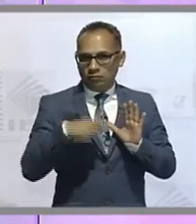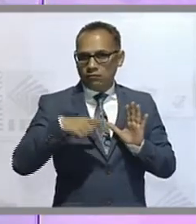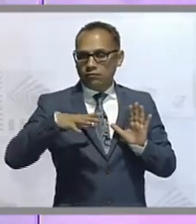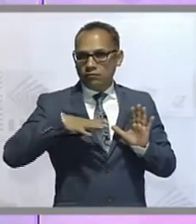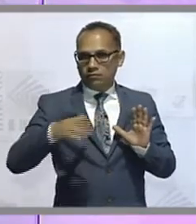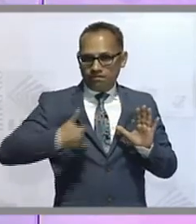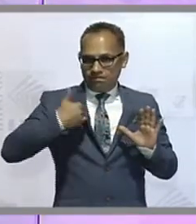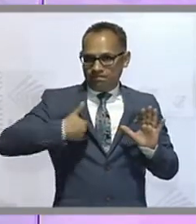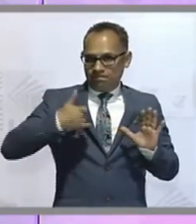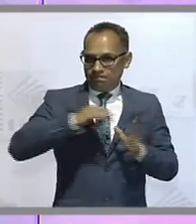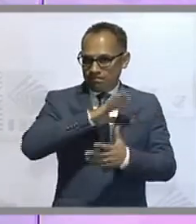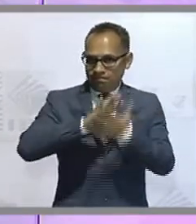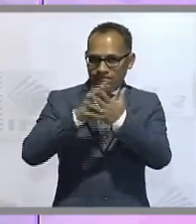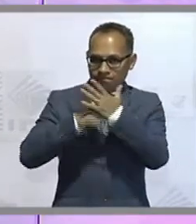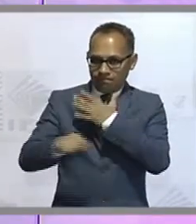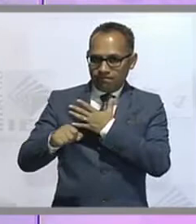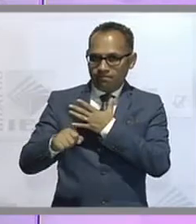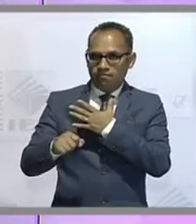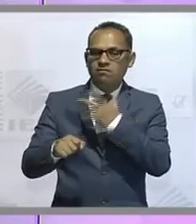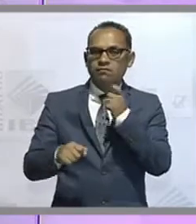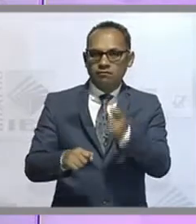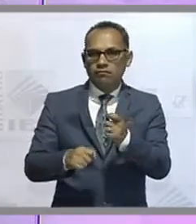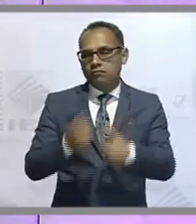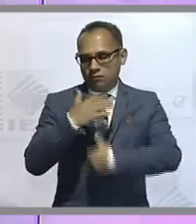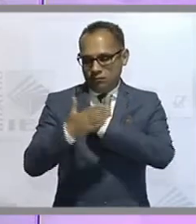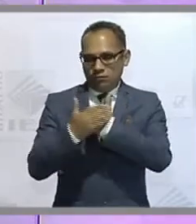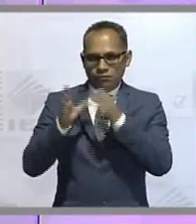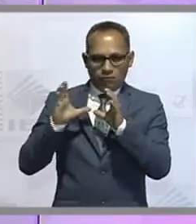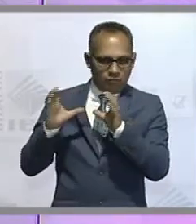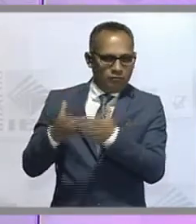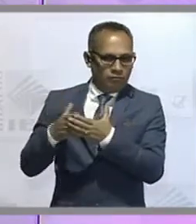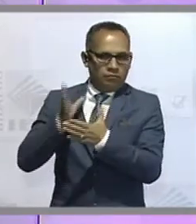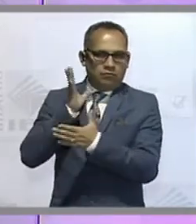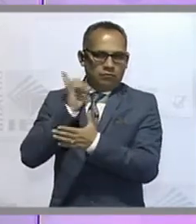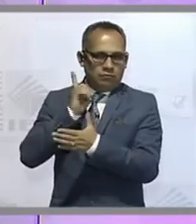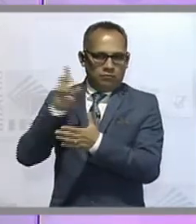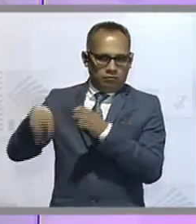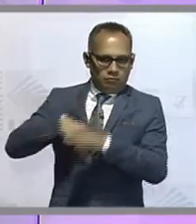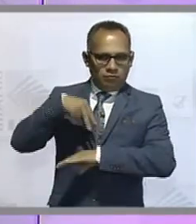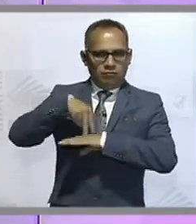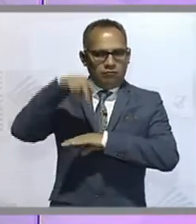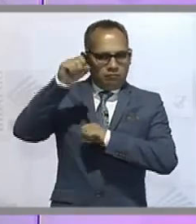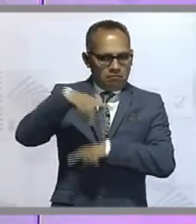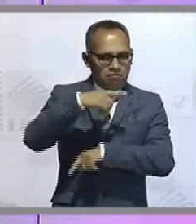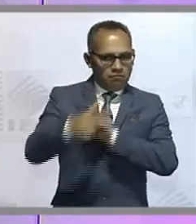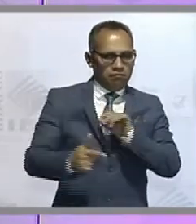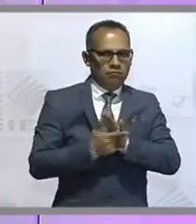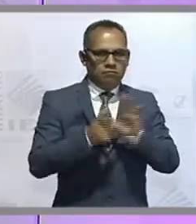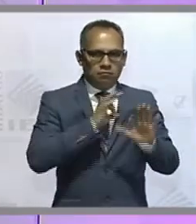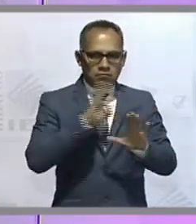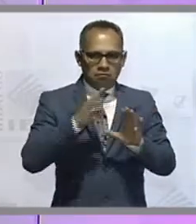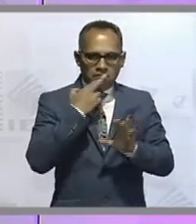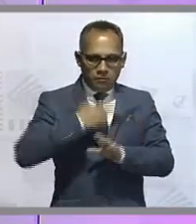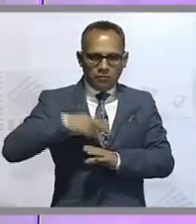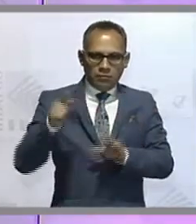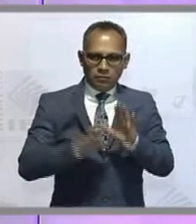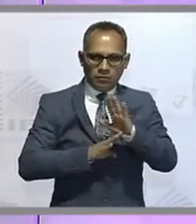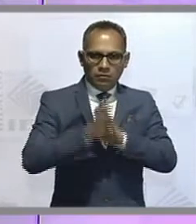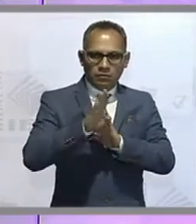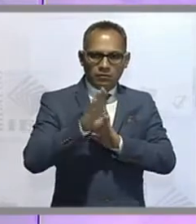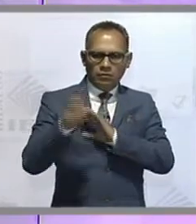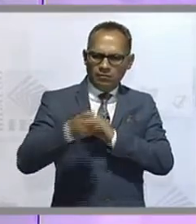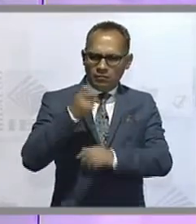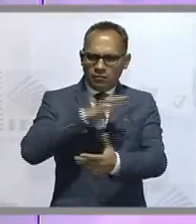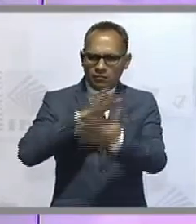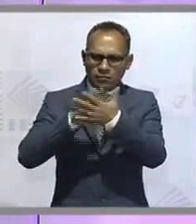lo mismo subiremos a tribuna para tener algunos temas y actualizar esta misma ley sobre el sistema de justicia penal acusatorio